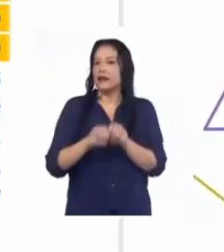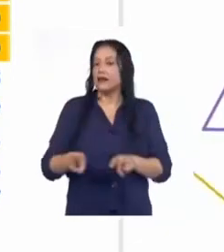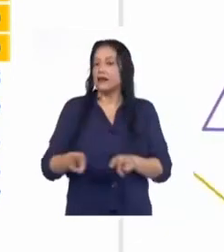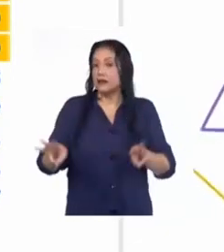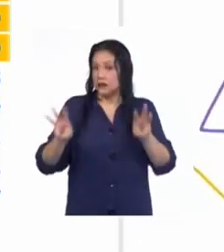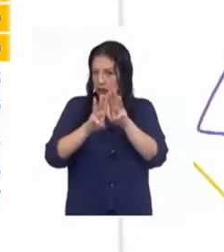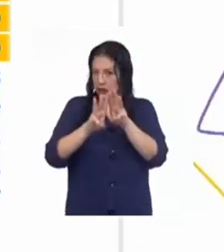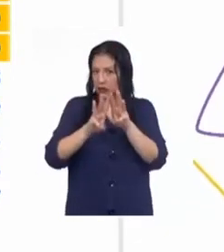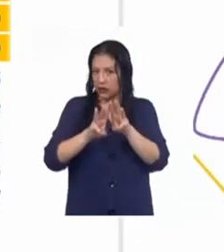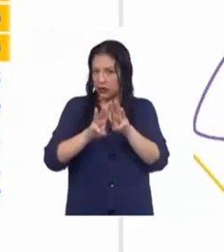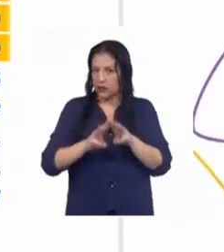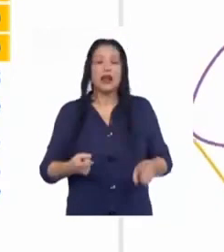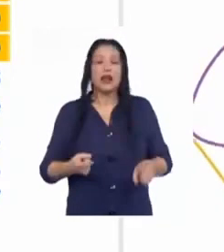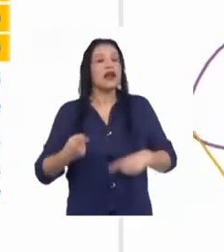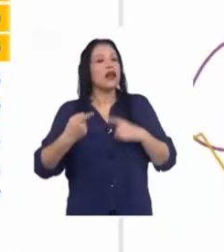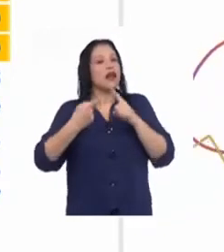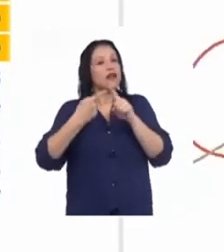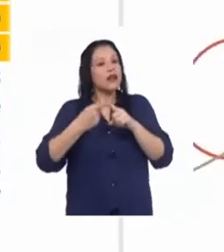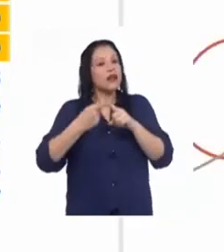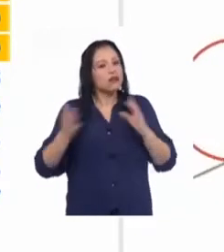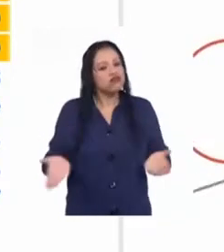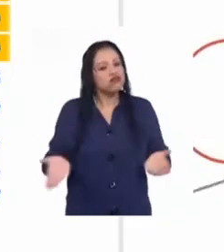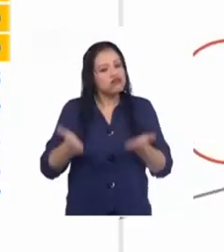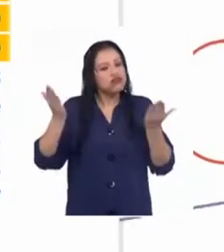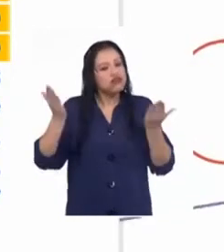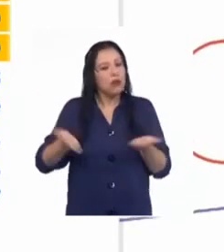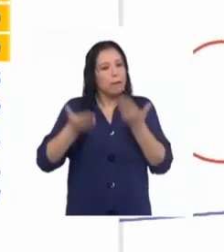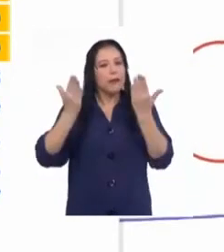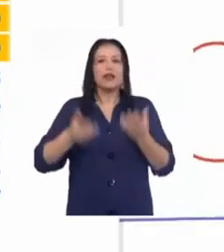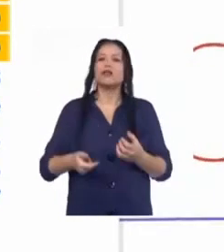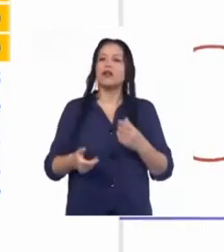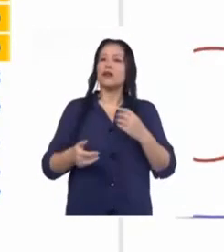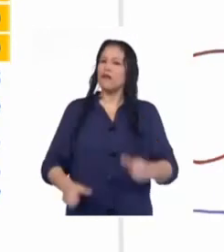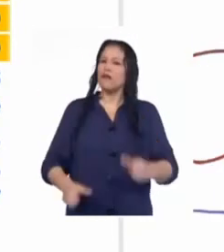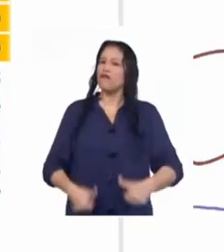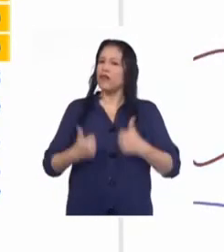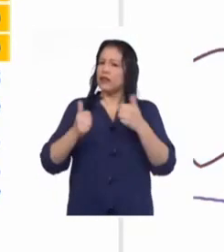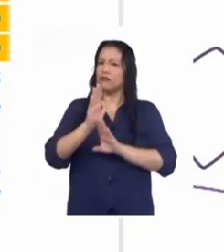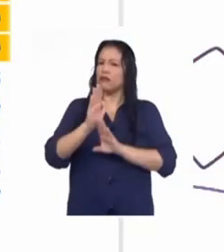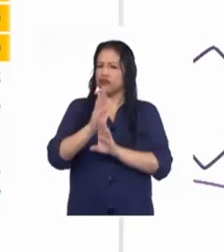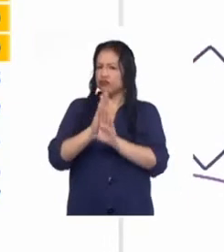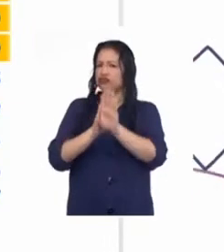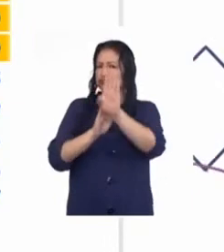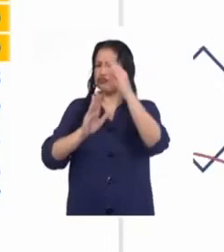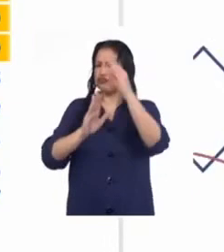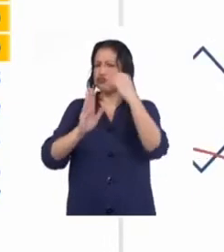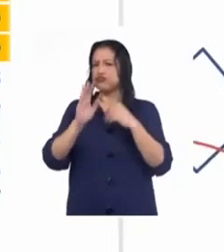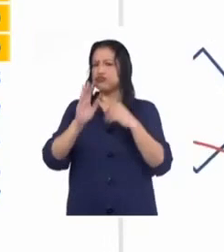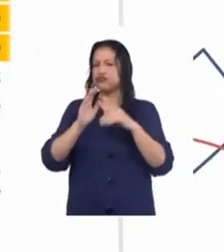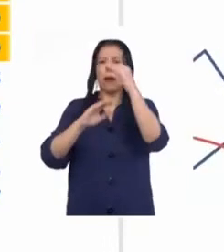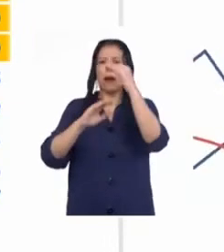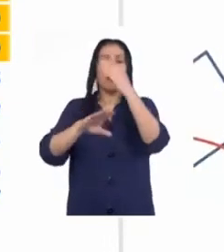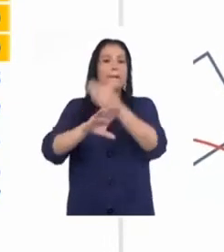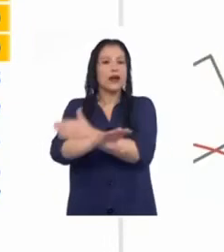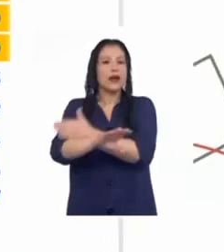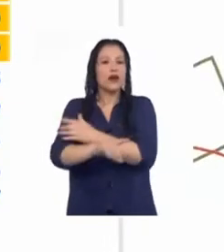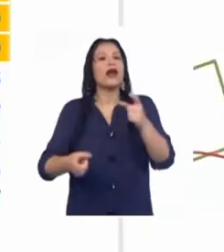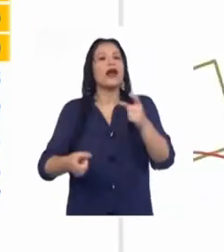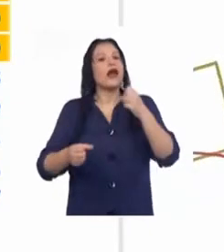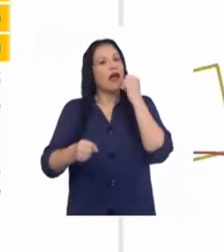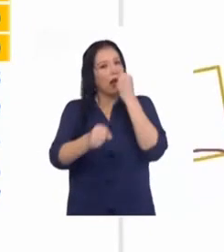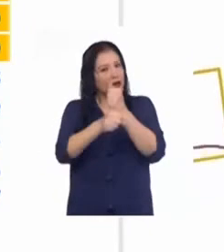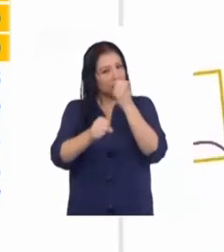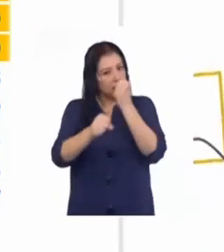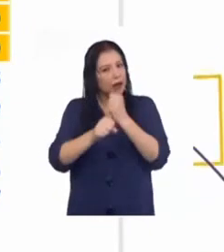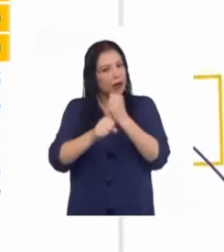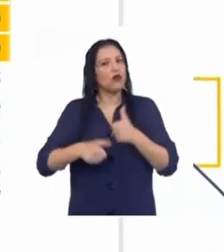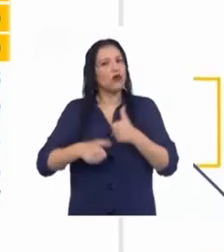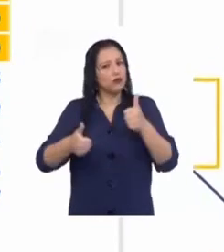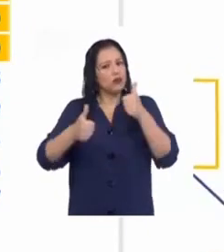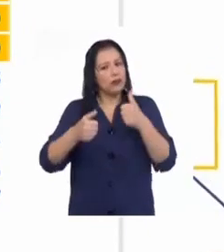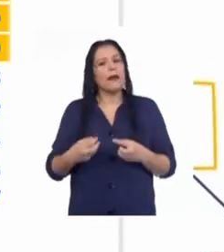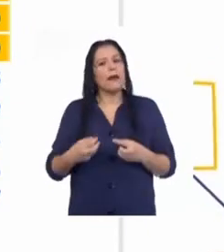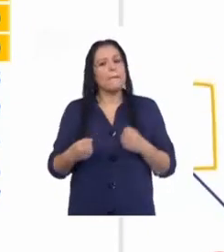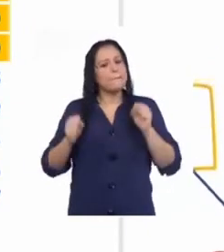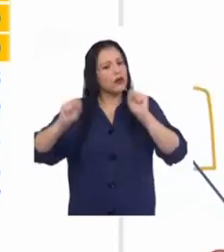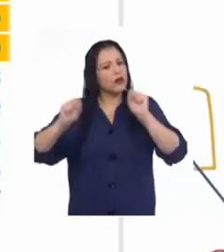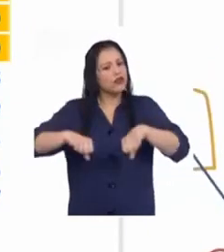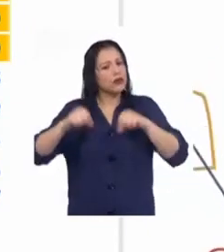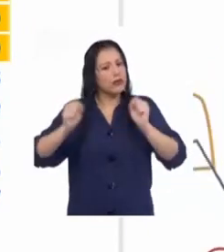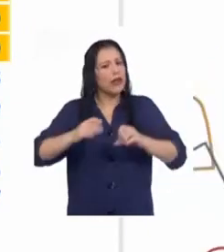Unidas, entre ellos el fomento de niveles de vida más elevados, el pleno empleo y condiciones de progreso y